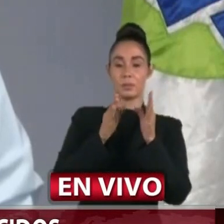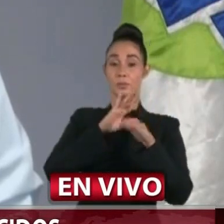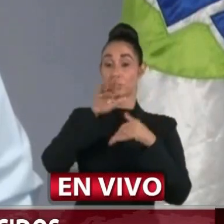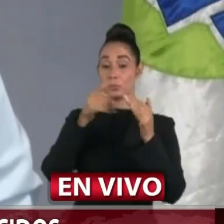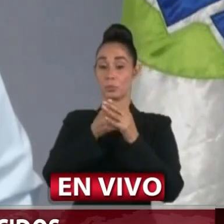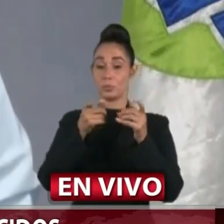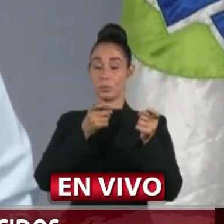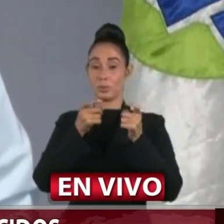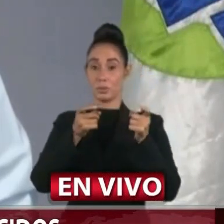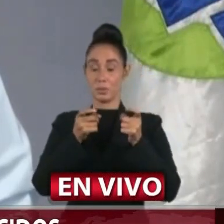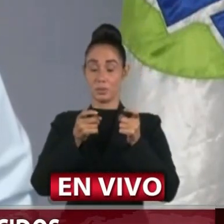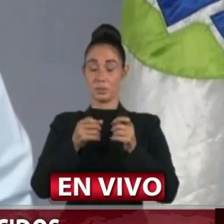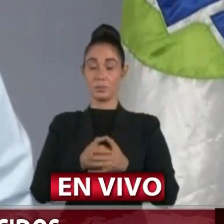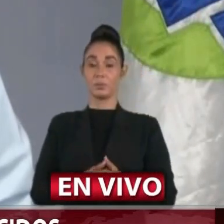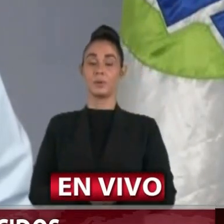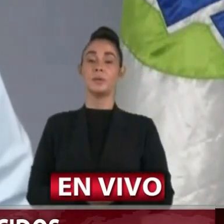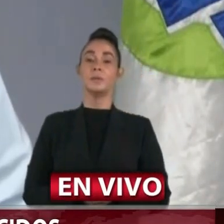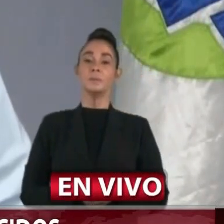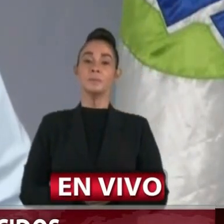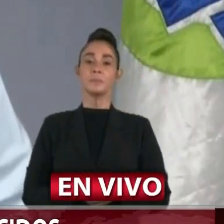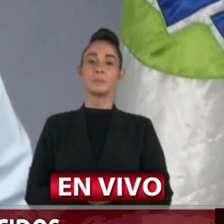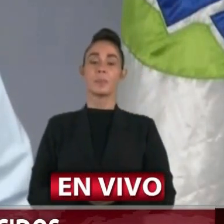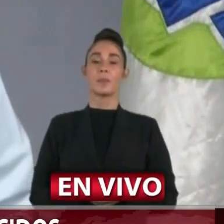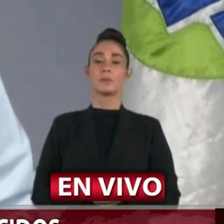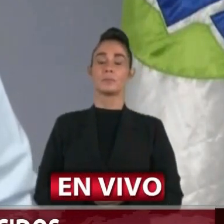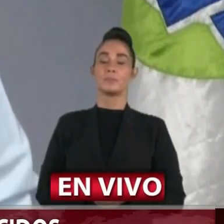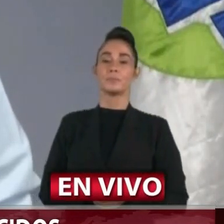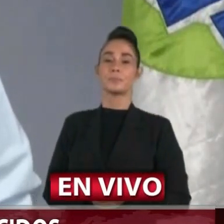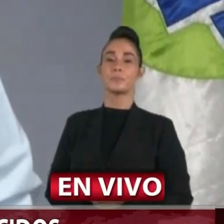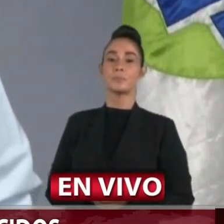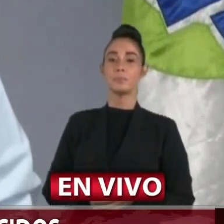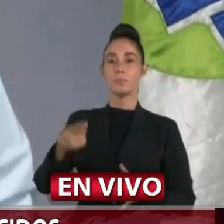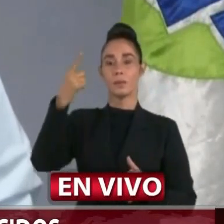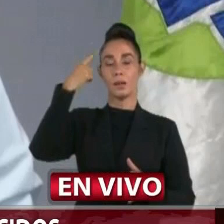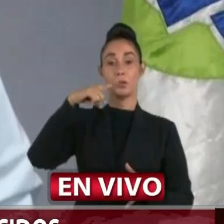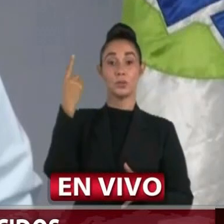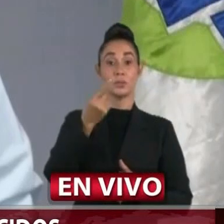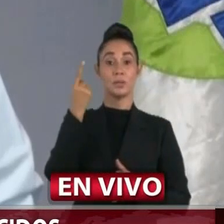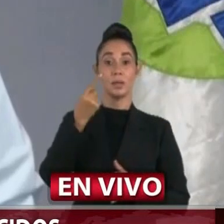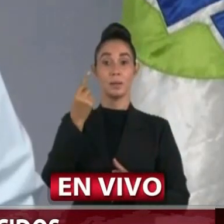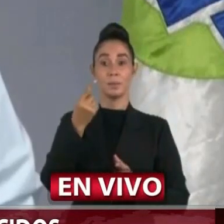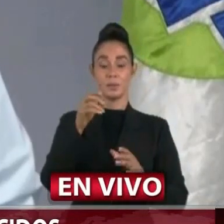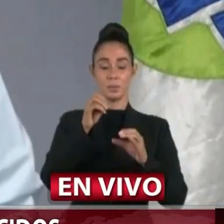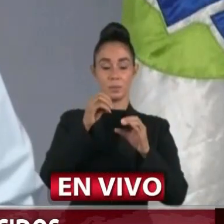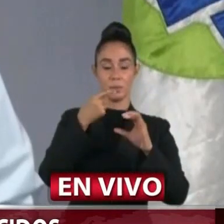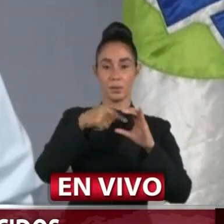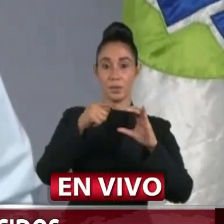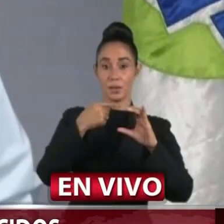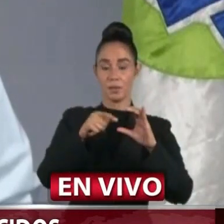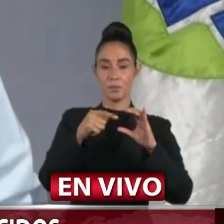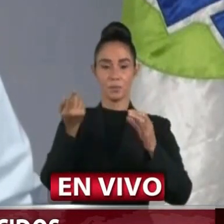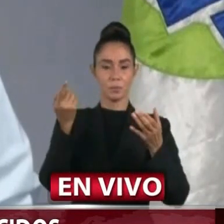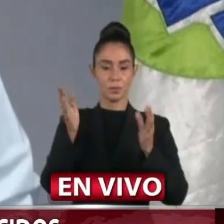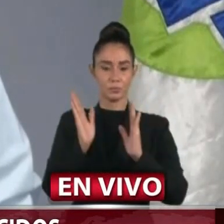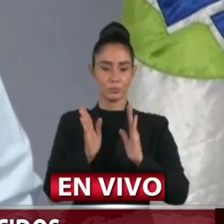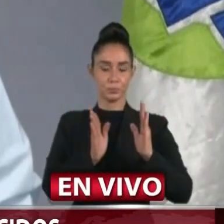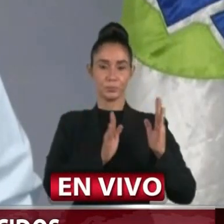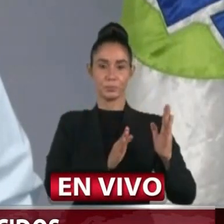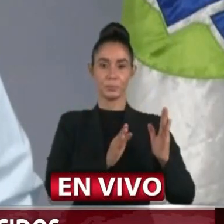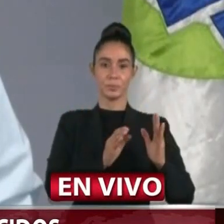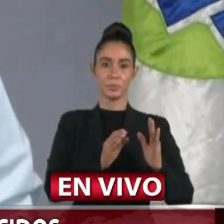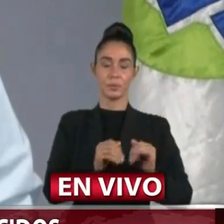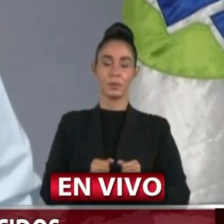necesarios de la información con fines de mantener actualizadas nuestros procedimientos.